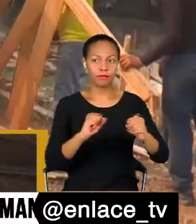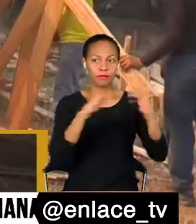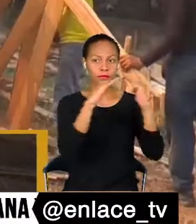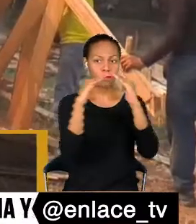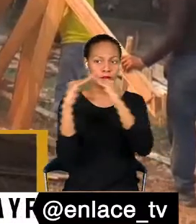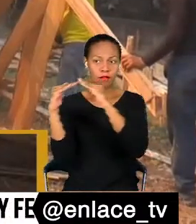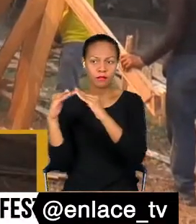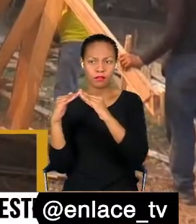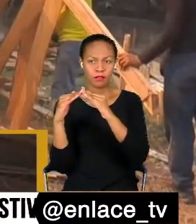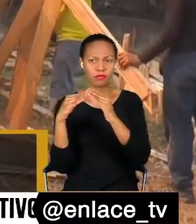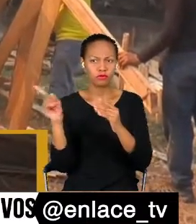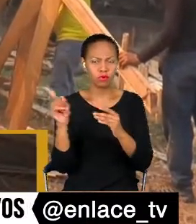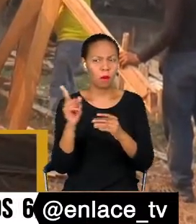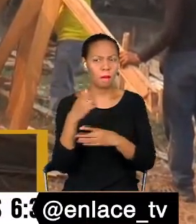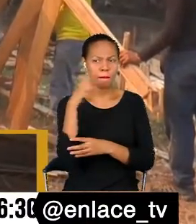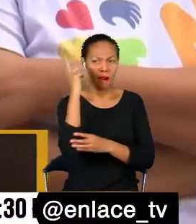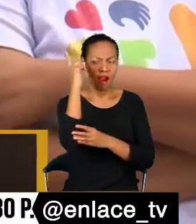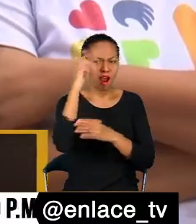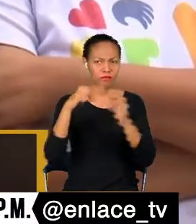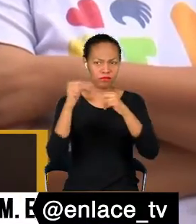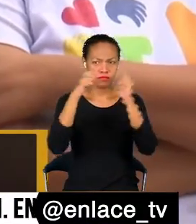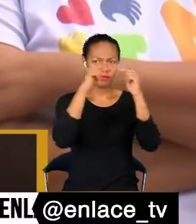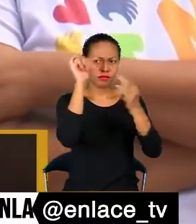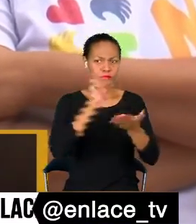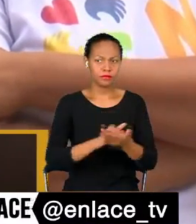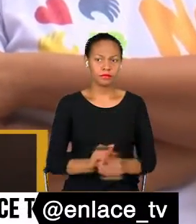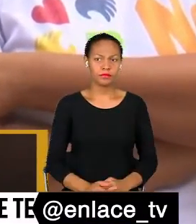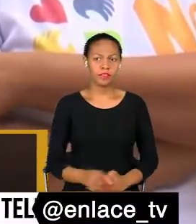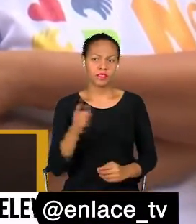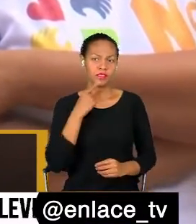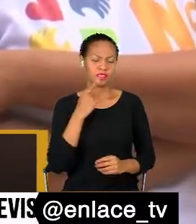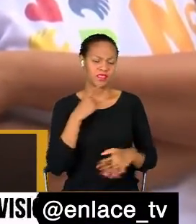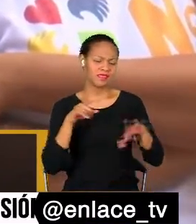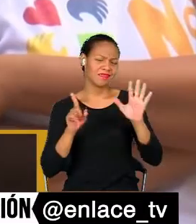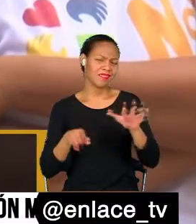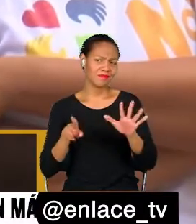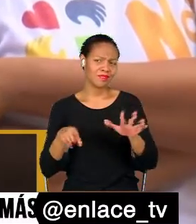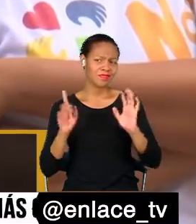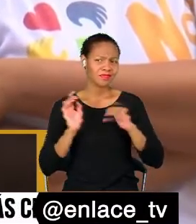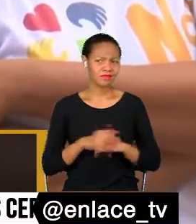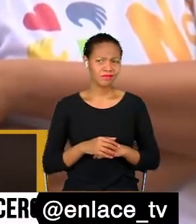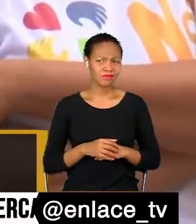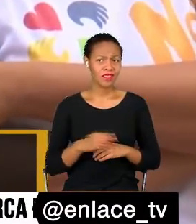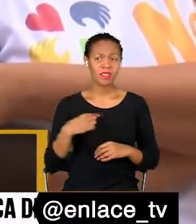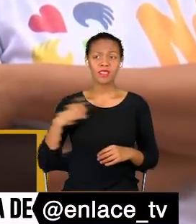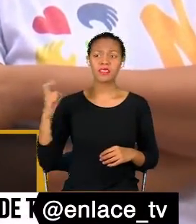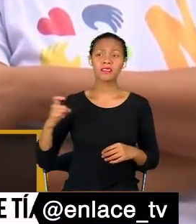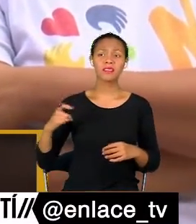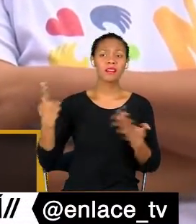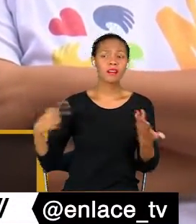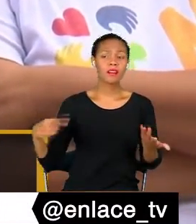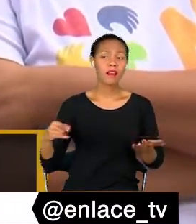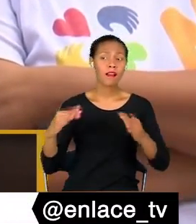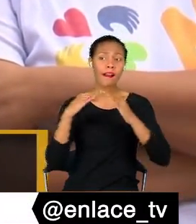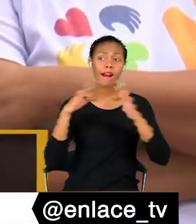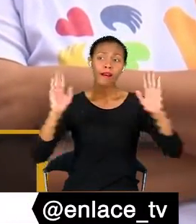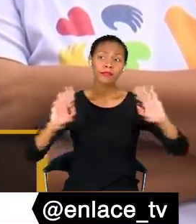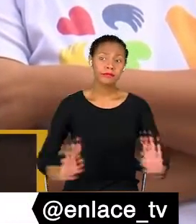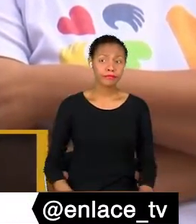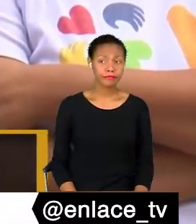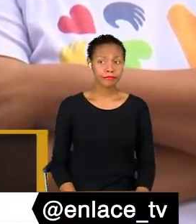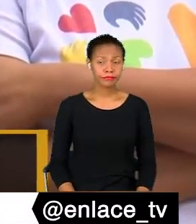viviendas construidas en madera. Tenemos 6 meses de estar invadiendo acá. ¿Qué necesidad tenemos una vivienda? ¿Qué dicen que hacen ahí?